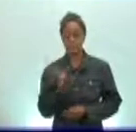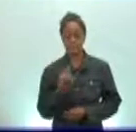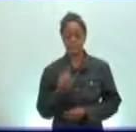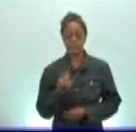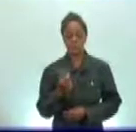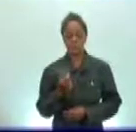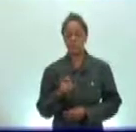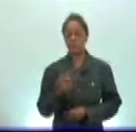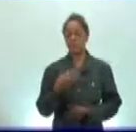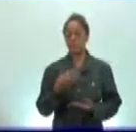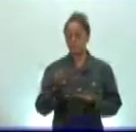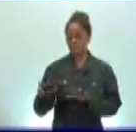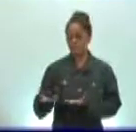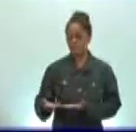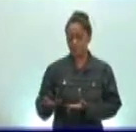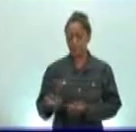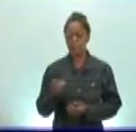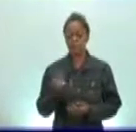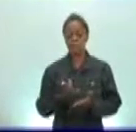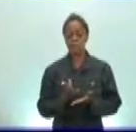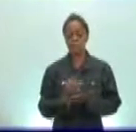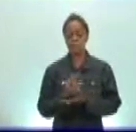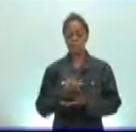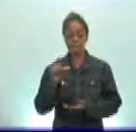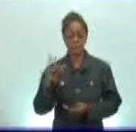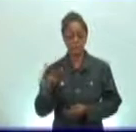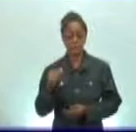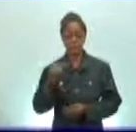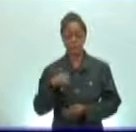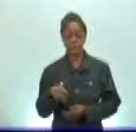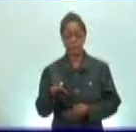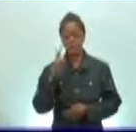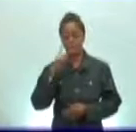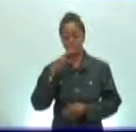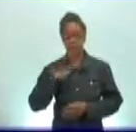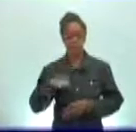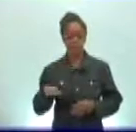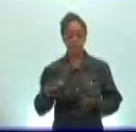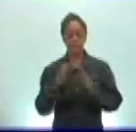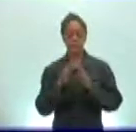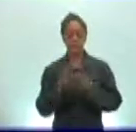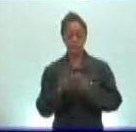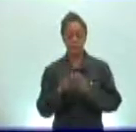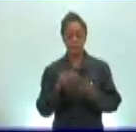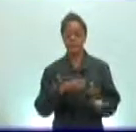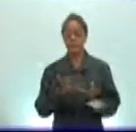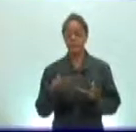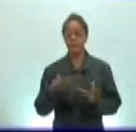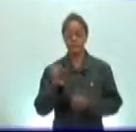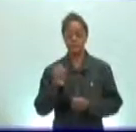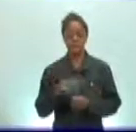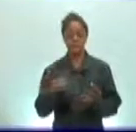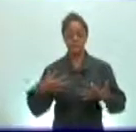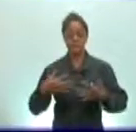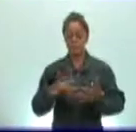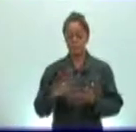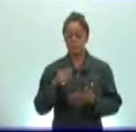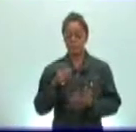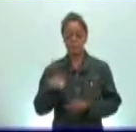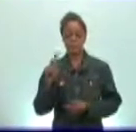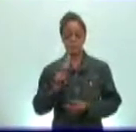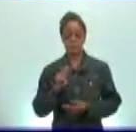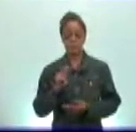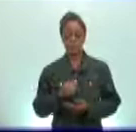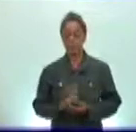los recibieron desde la escuela y están culminando ahora en los hogares de recibir los contenidos relacionados con esta